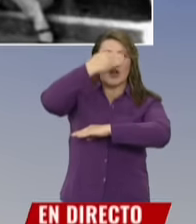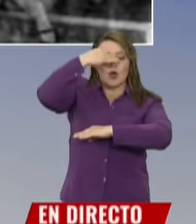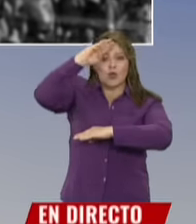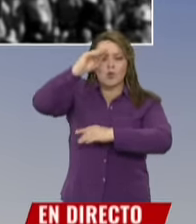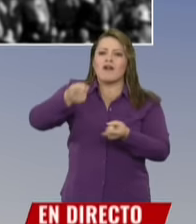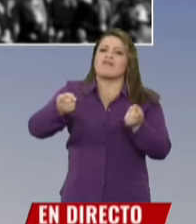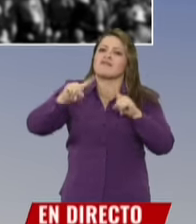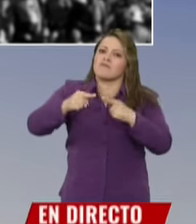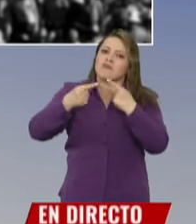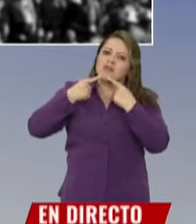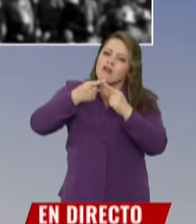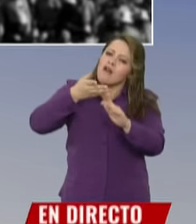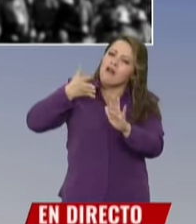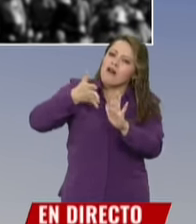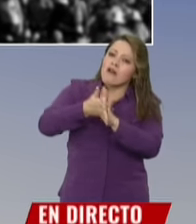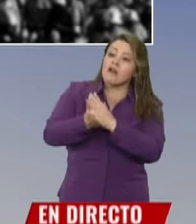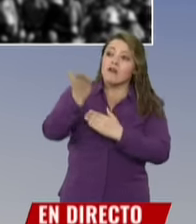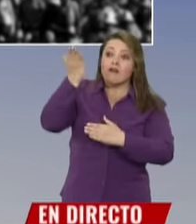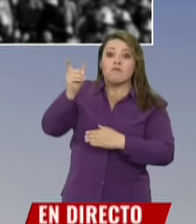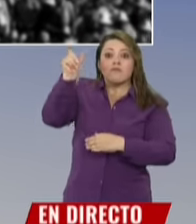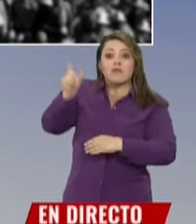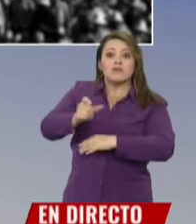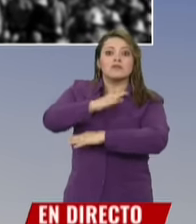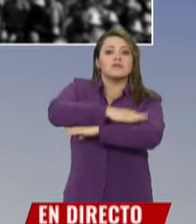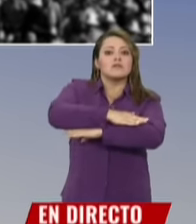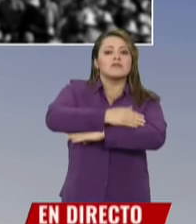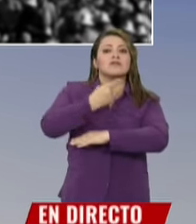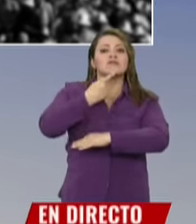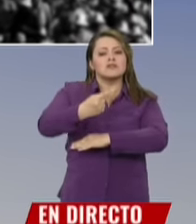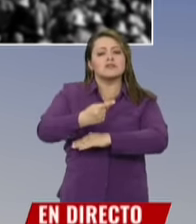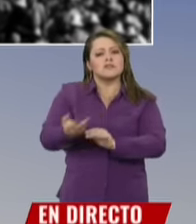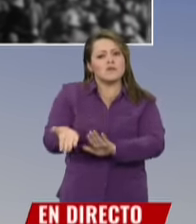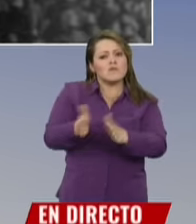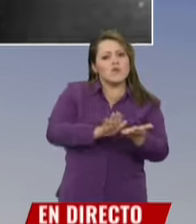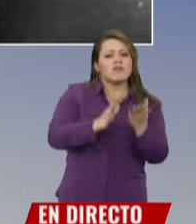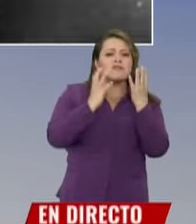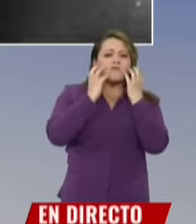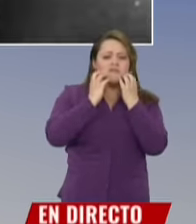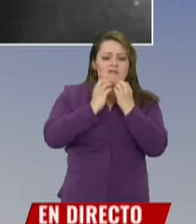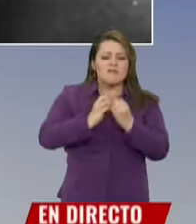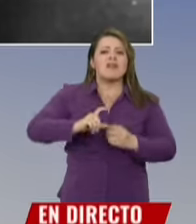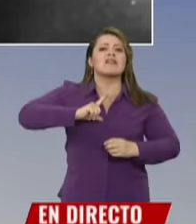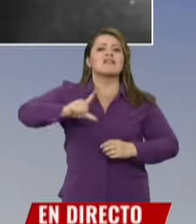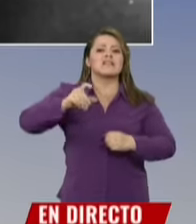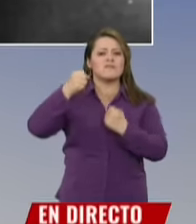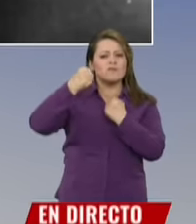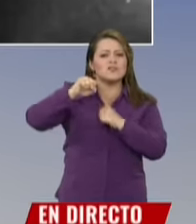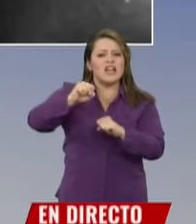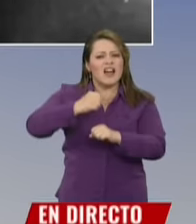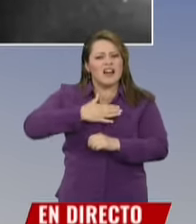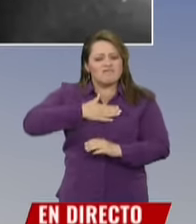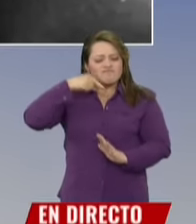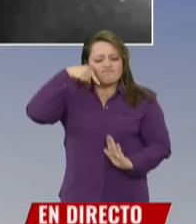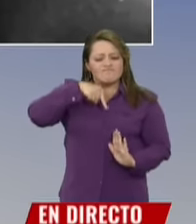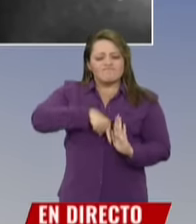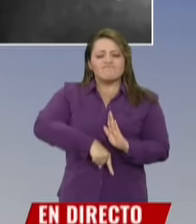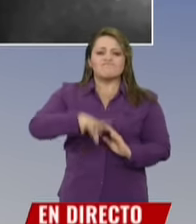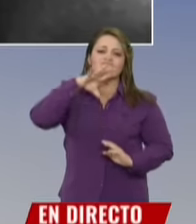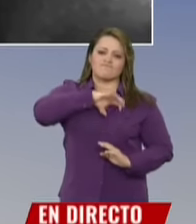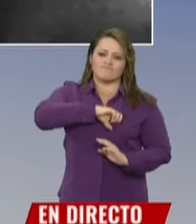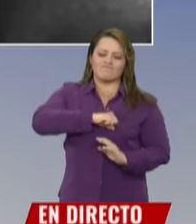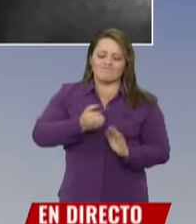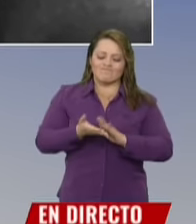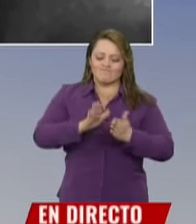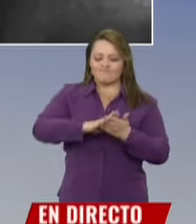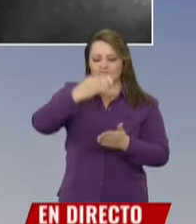muerte de Fidel Castro. El embajador ha manifestado pues que la muerte del líder revolucionario deja un profundo dolor en el pueblo